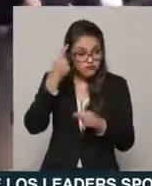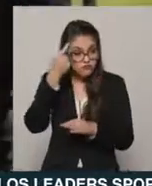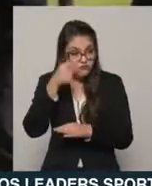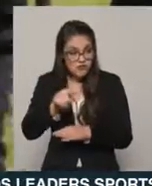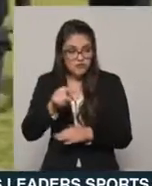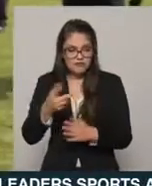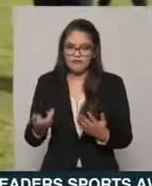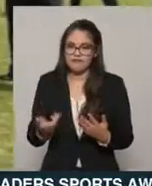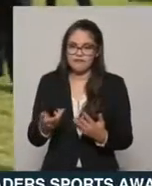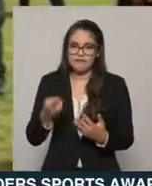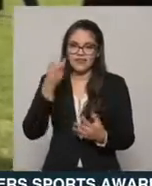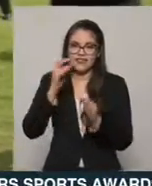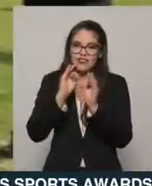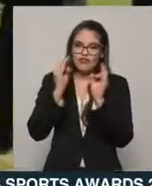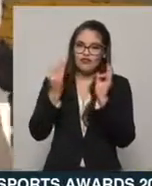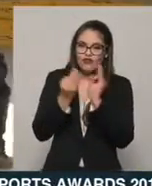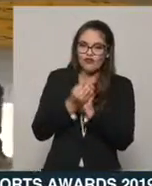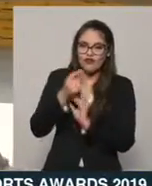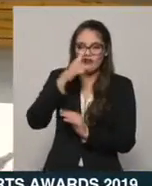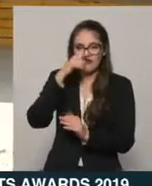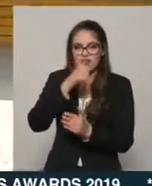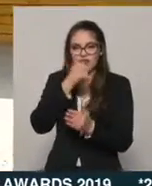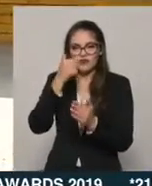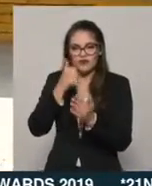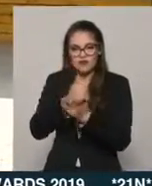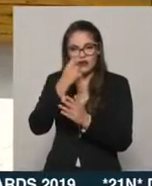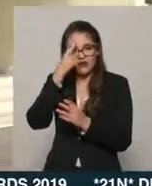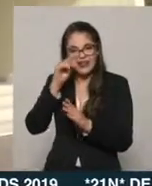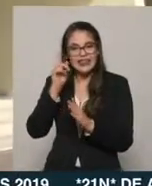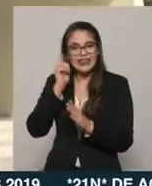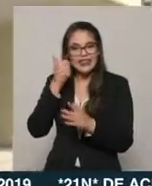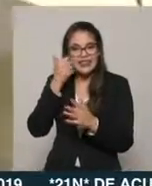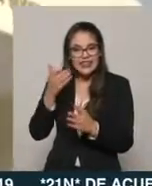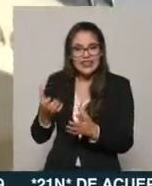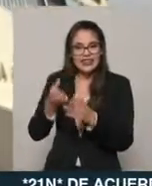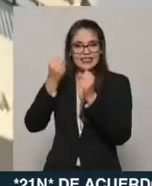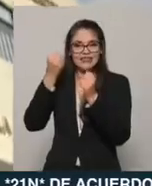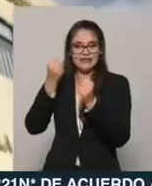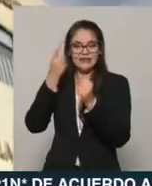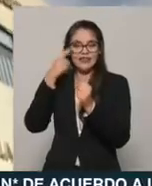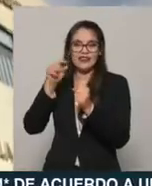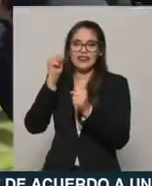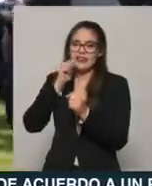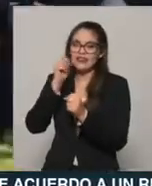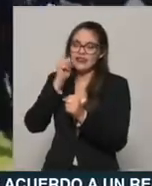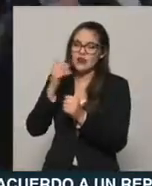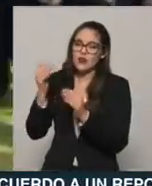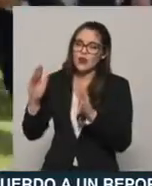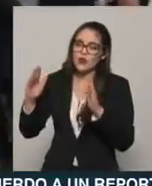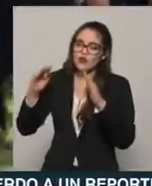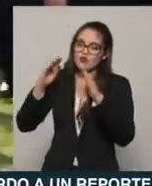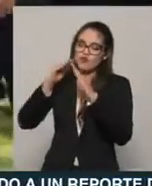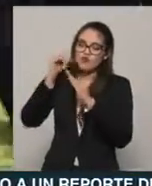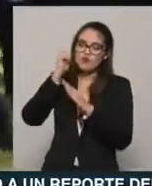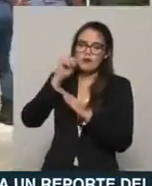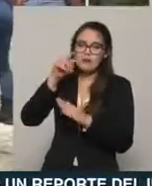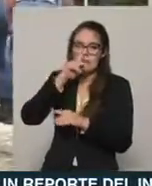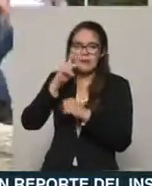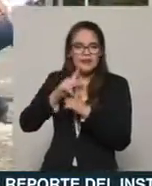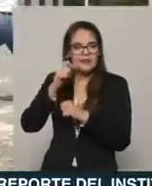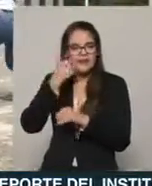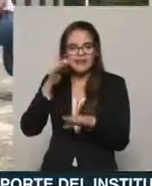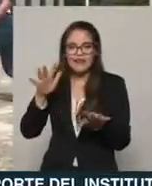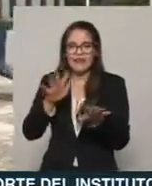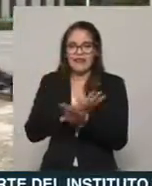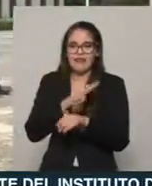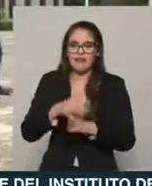que la Universidad de la Policía Capitalina quieren rescatar, contrario al modelo piramidal que se usa en el país.